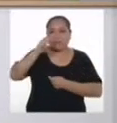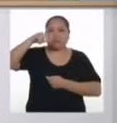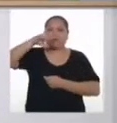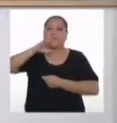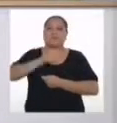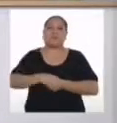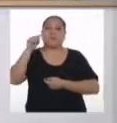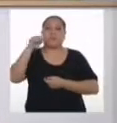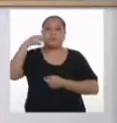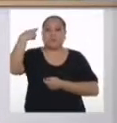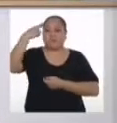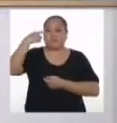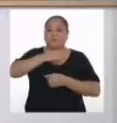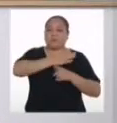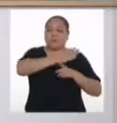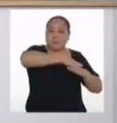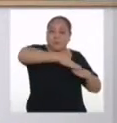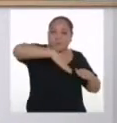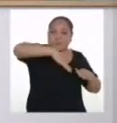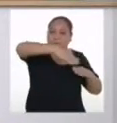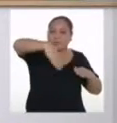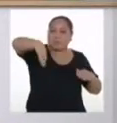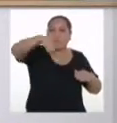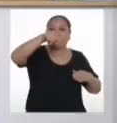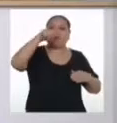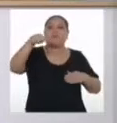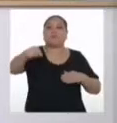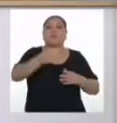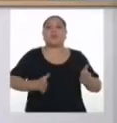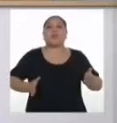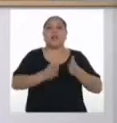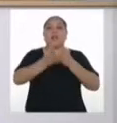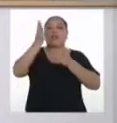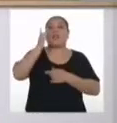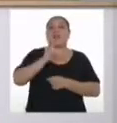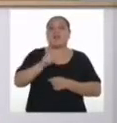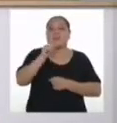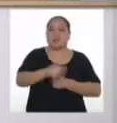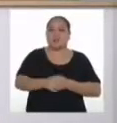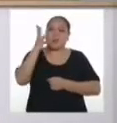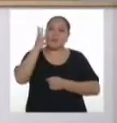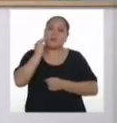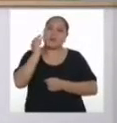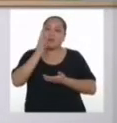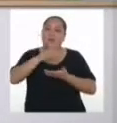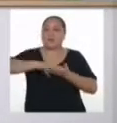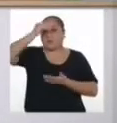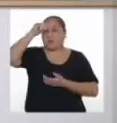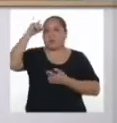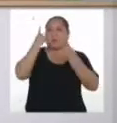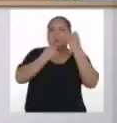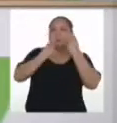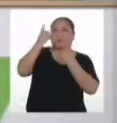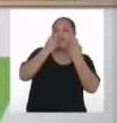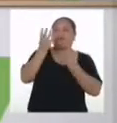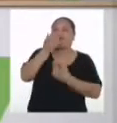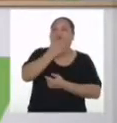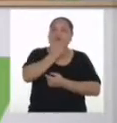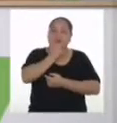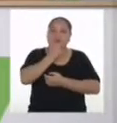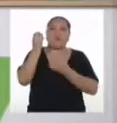cuencas. Por eso, a lo largo de toda esta experiencia de aprendizaje, nos preguntaremos